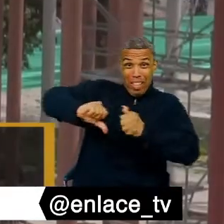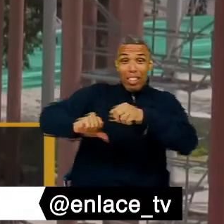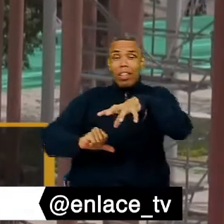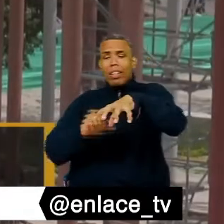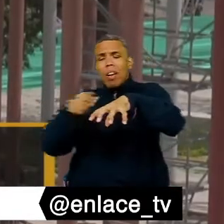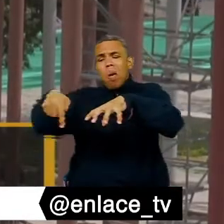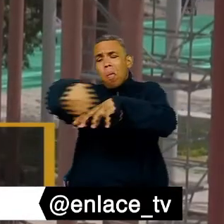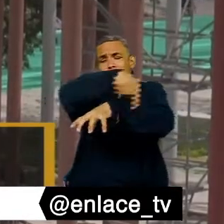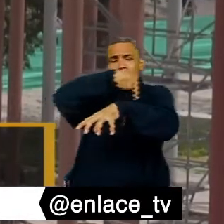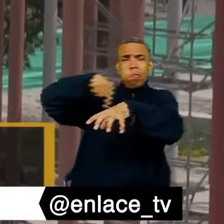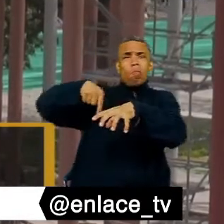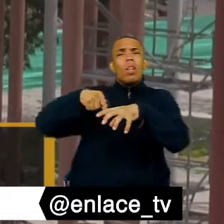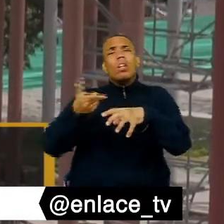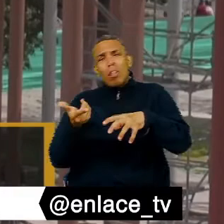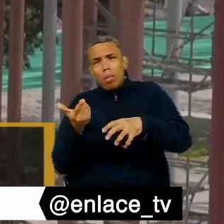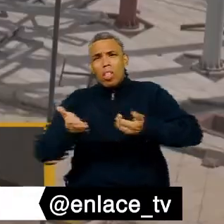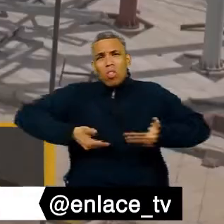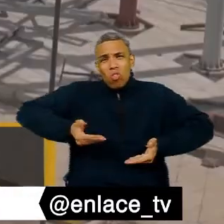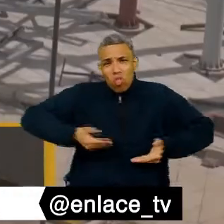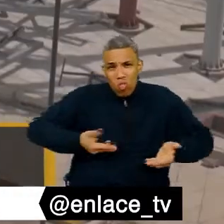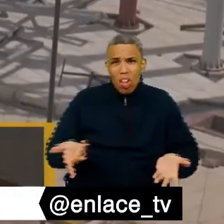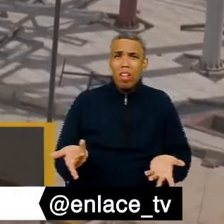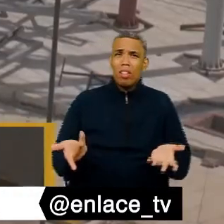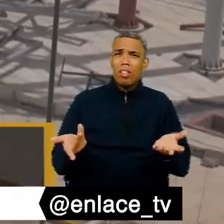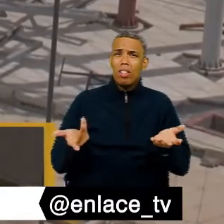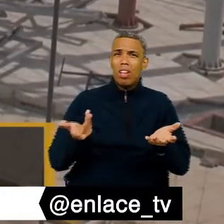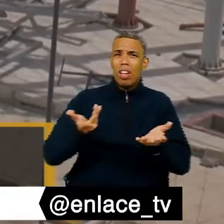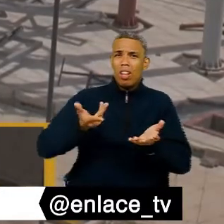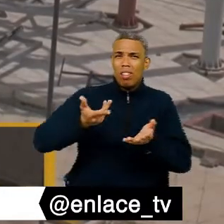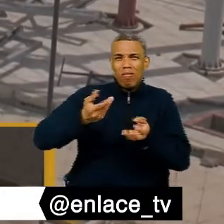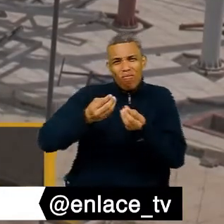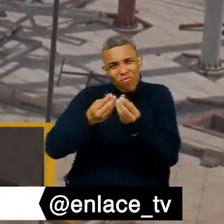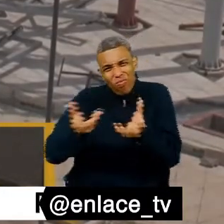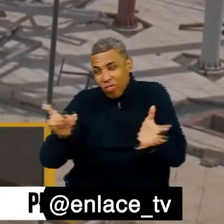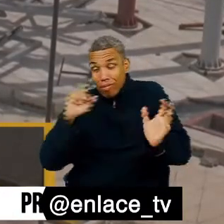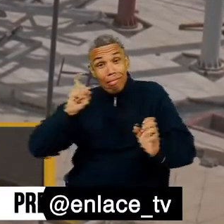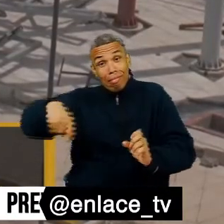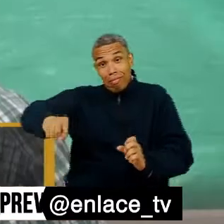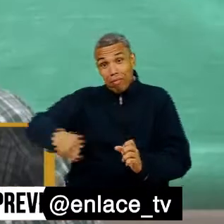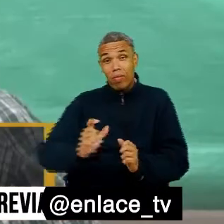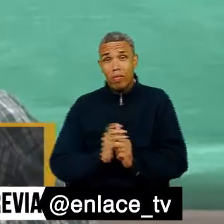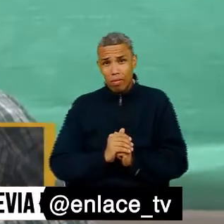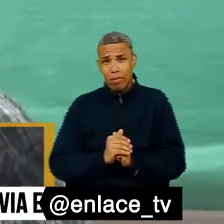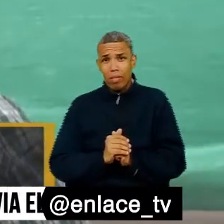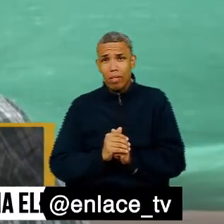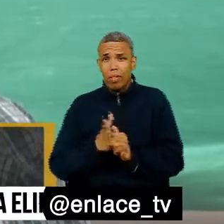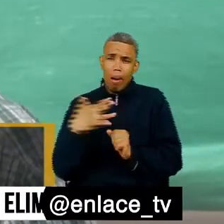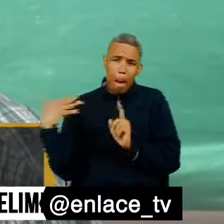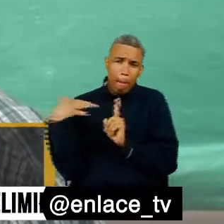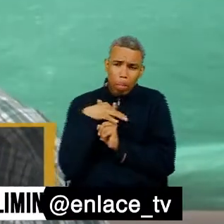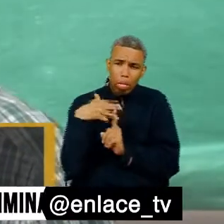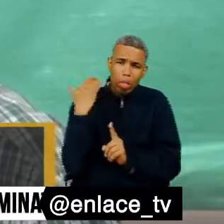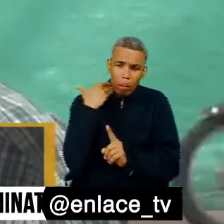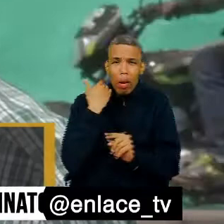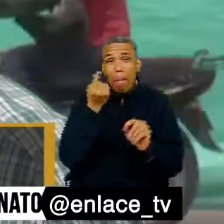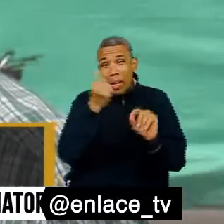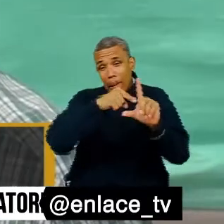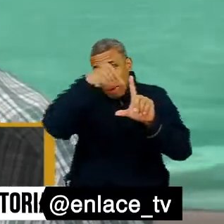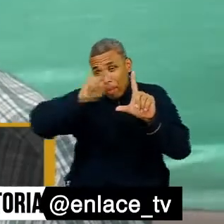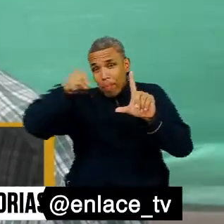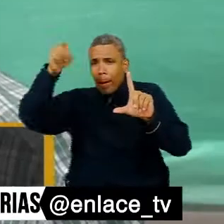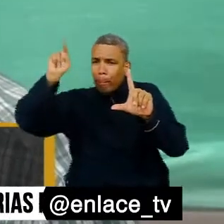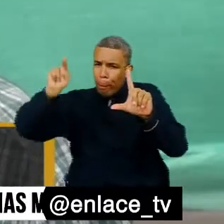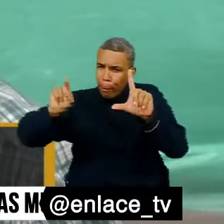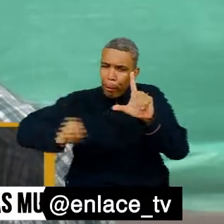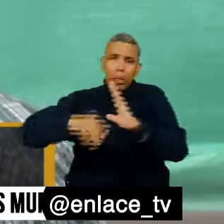obra avanza en un 70% y según él faltan detalles pequeños para culminarla. Ya hace tiempito, Pedro,